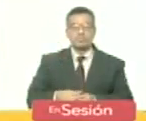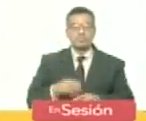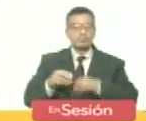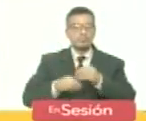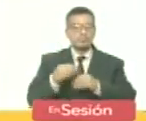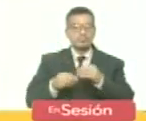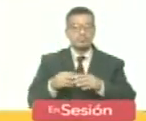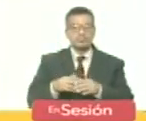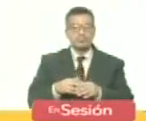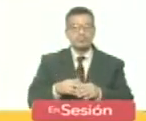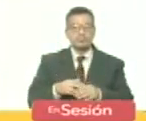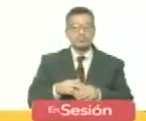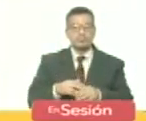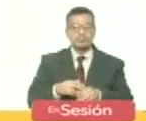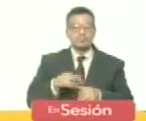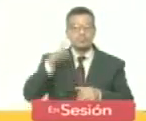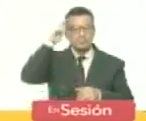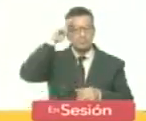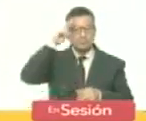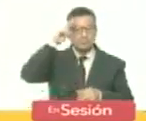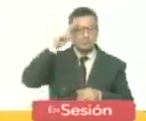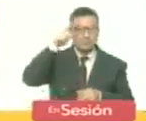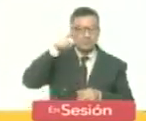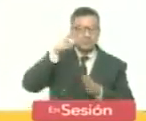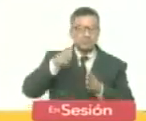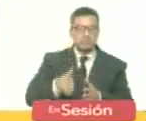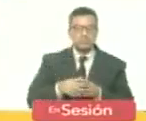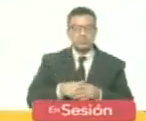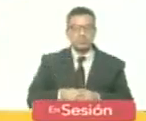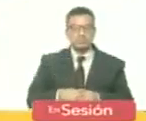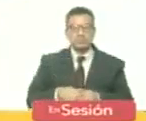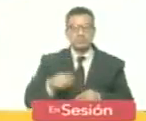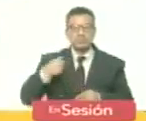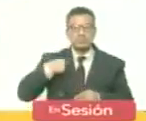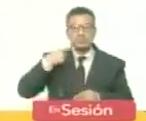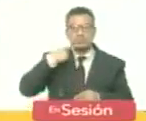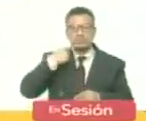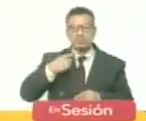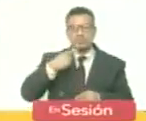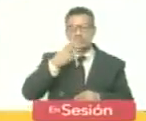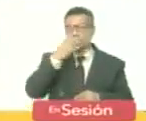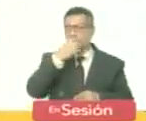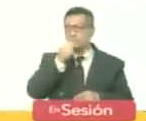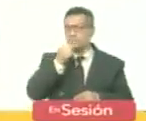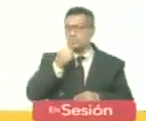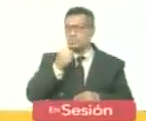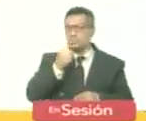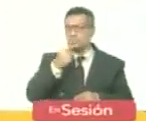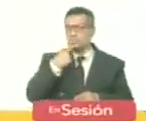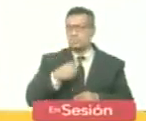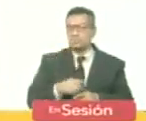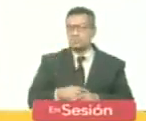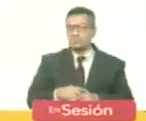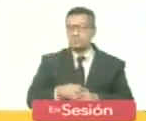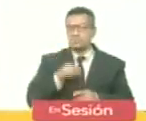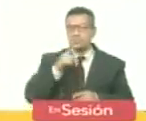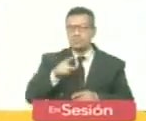ejercicio de racionalidad, entendería que